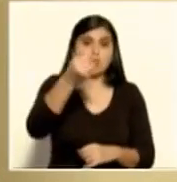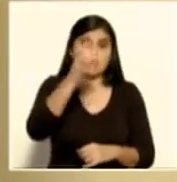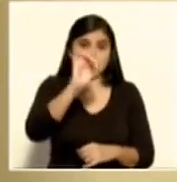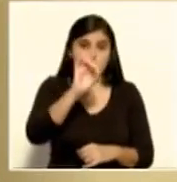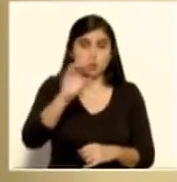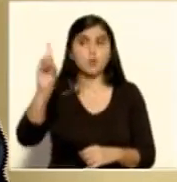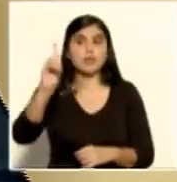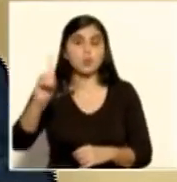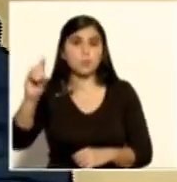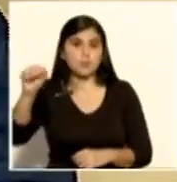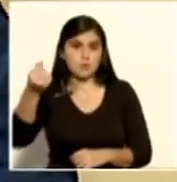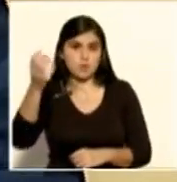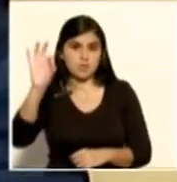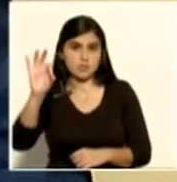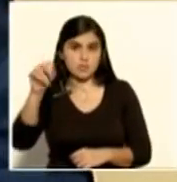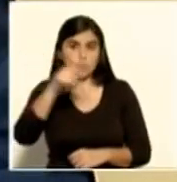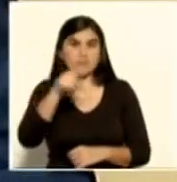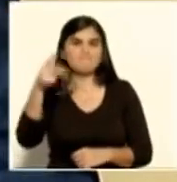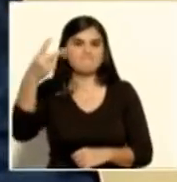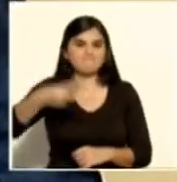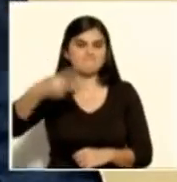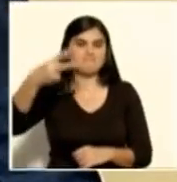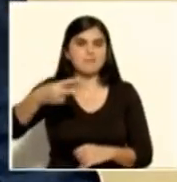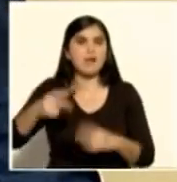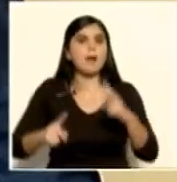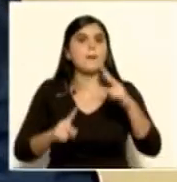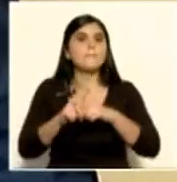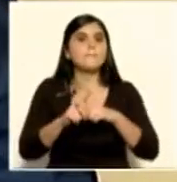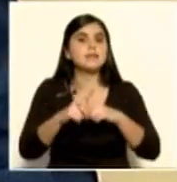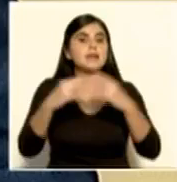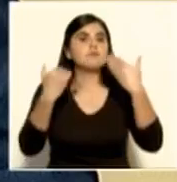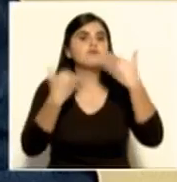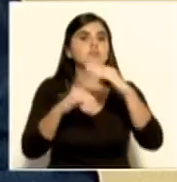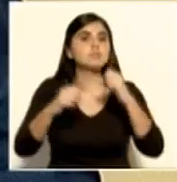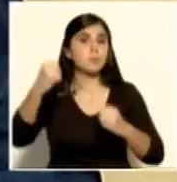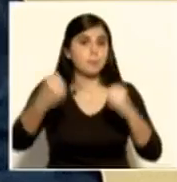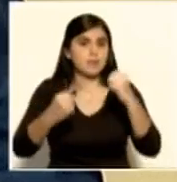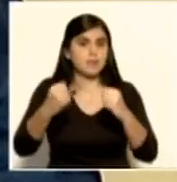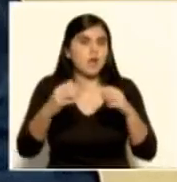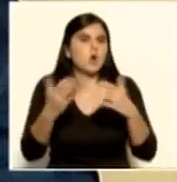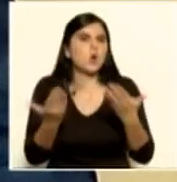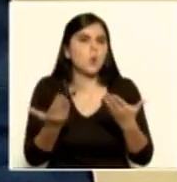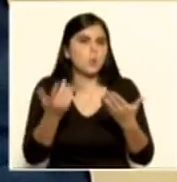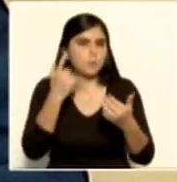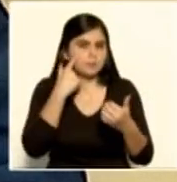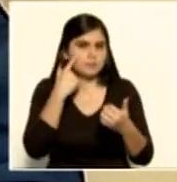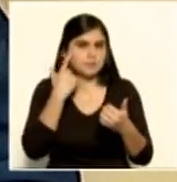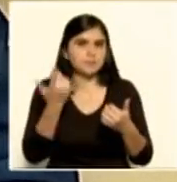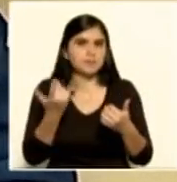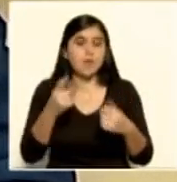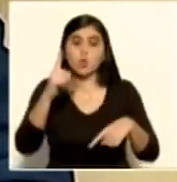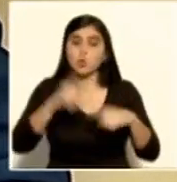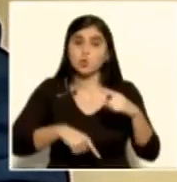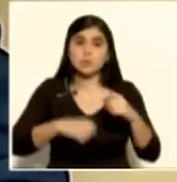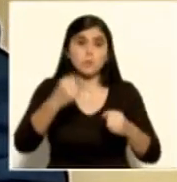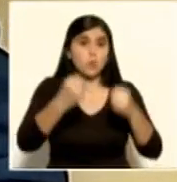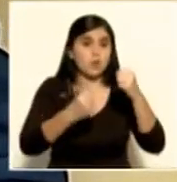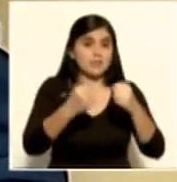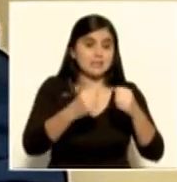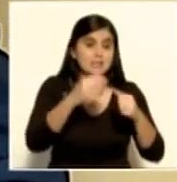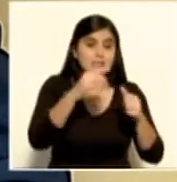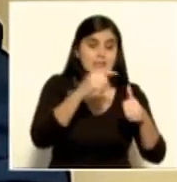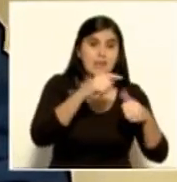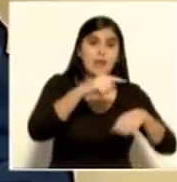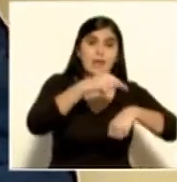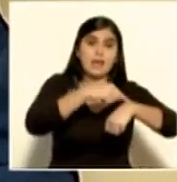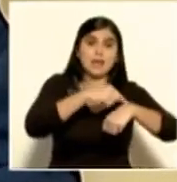domingo 19, se aplicará la restricción vehicular de la siguiente manera: no se podrá circular de las 5 de